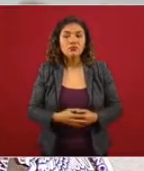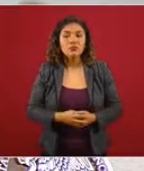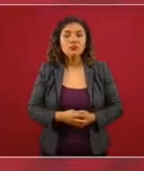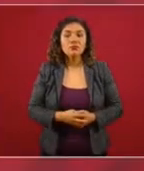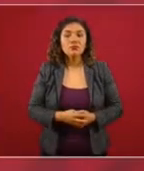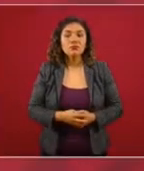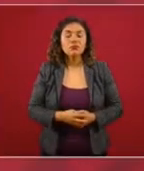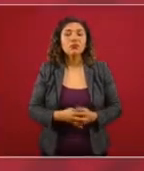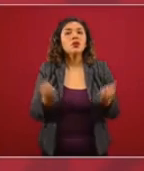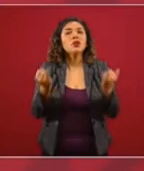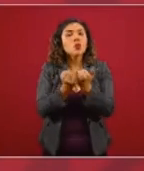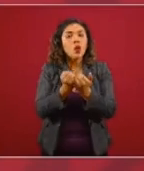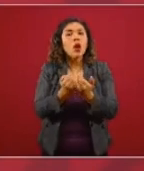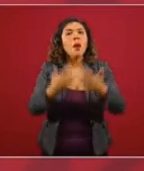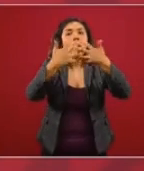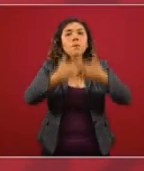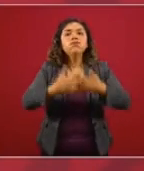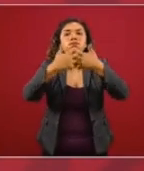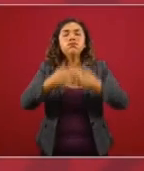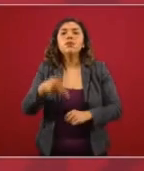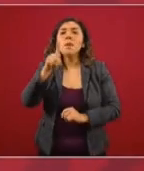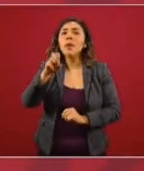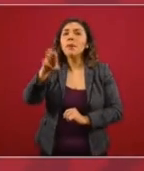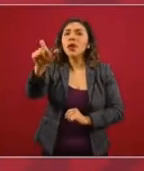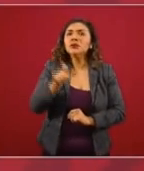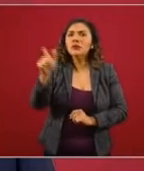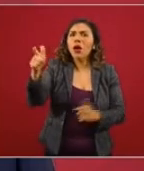se cayó la producción en Pemex?